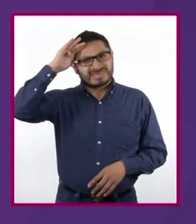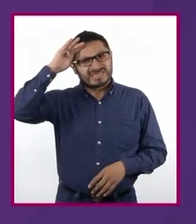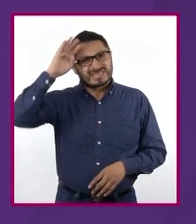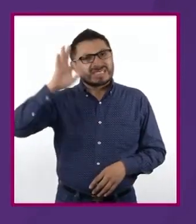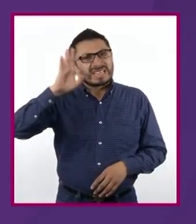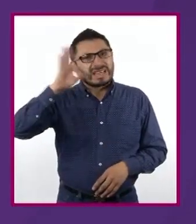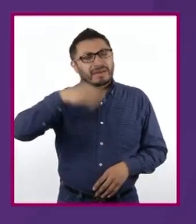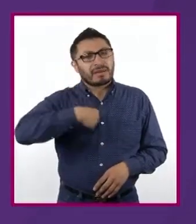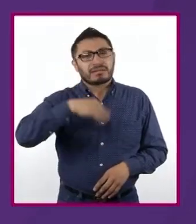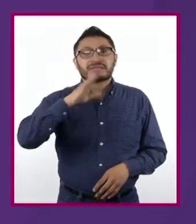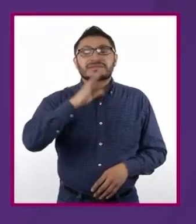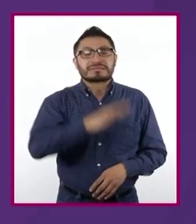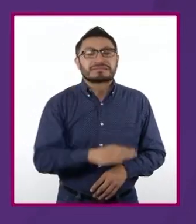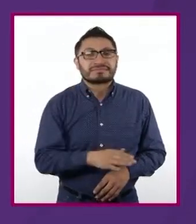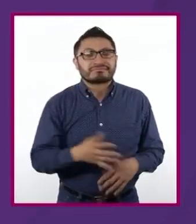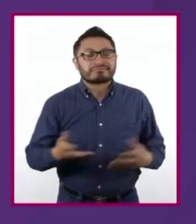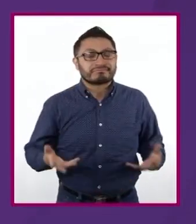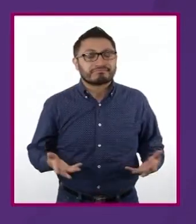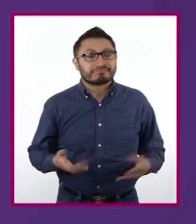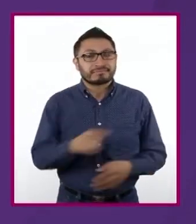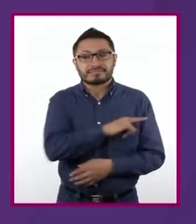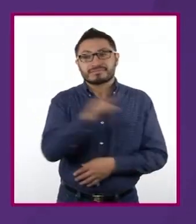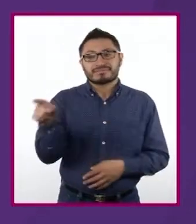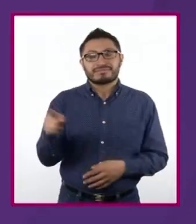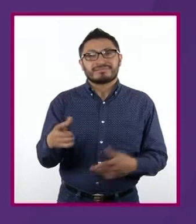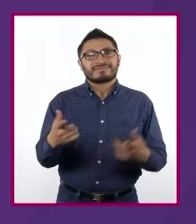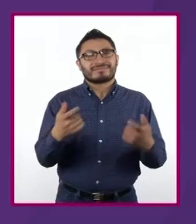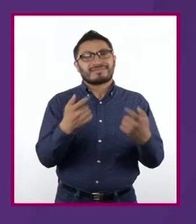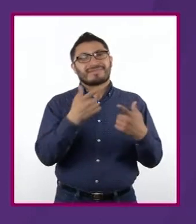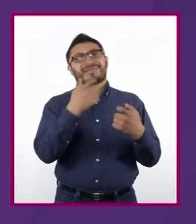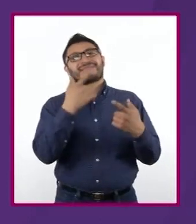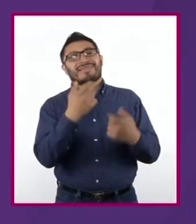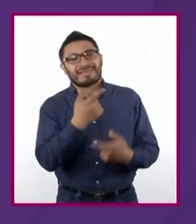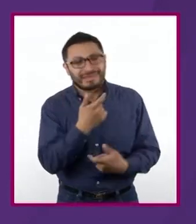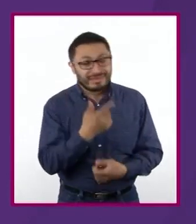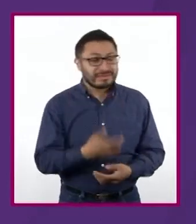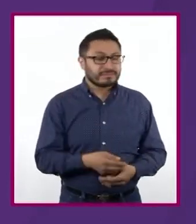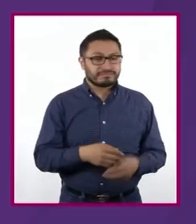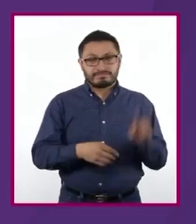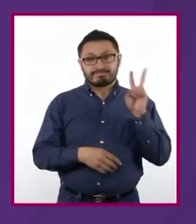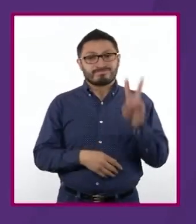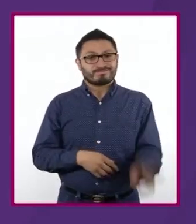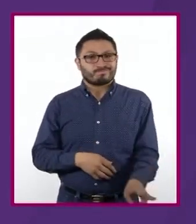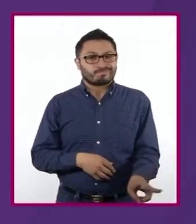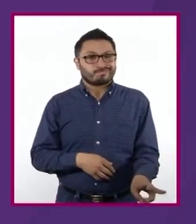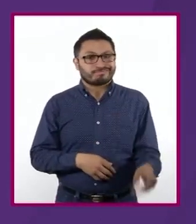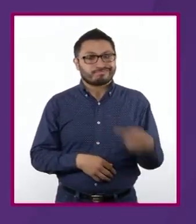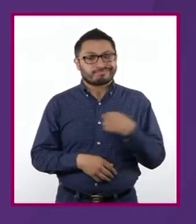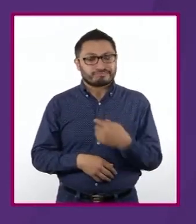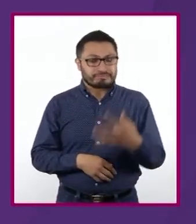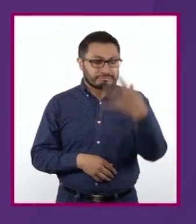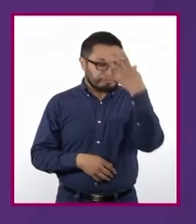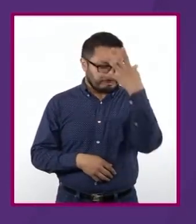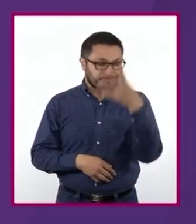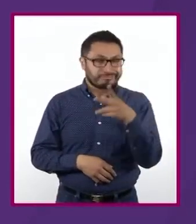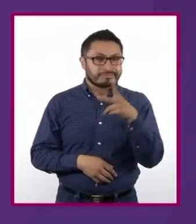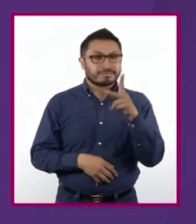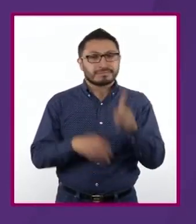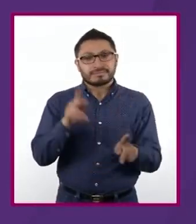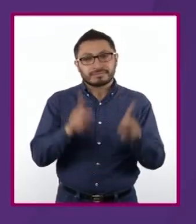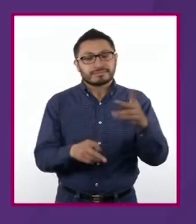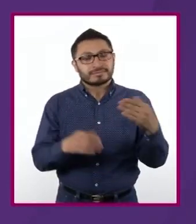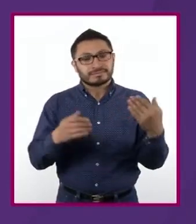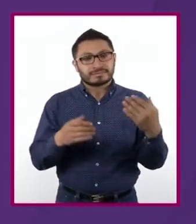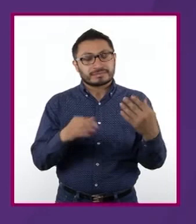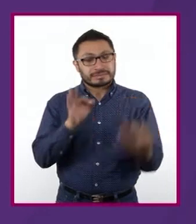tal si no estoy bien? Se van a reír. La verdad, me da pena hablar frente